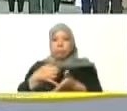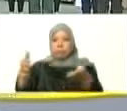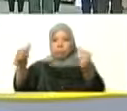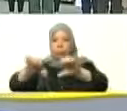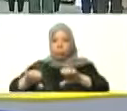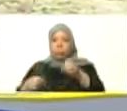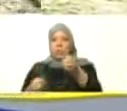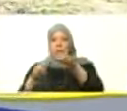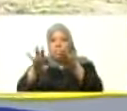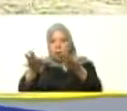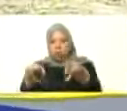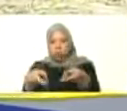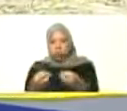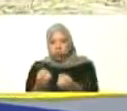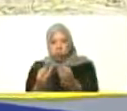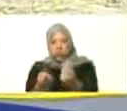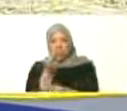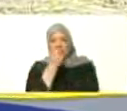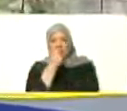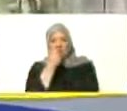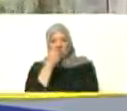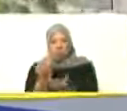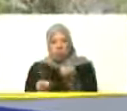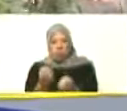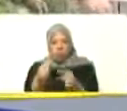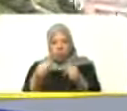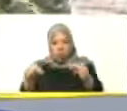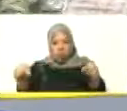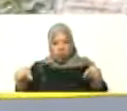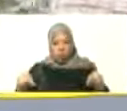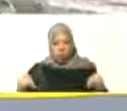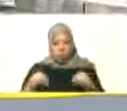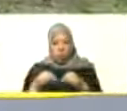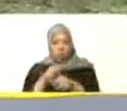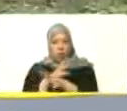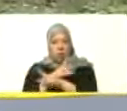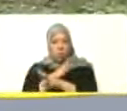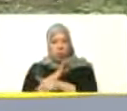monte. Eso no puede ser.